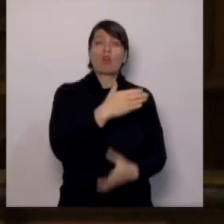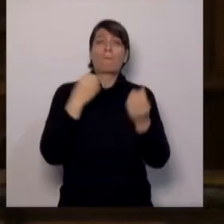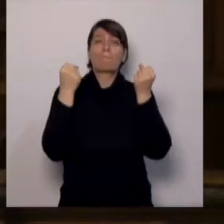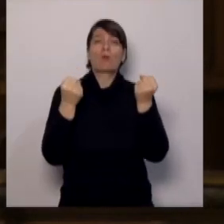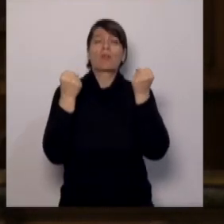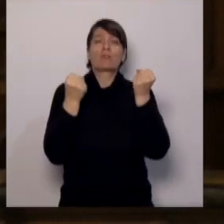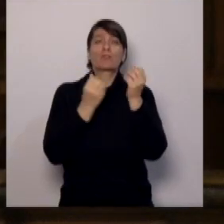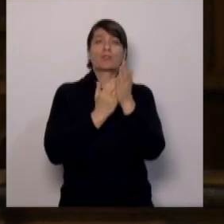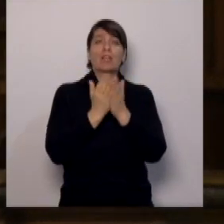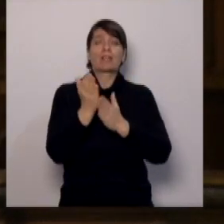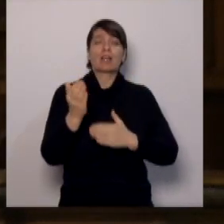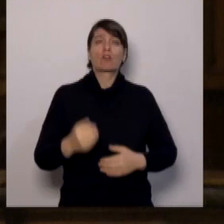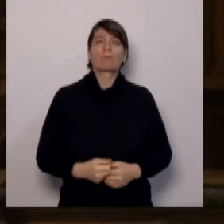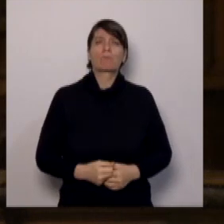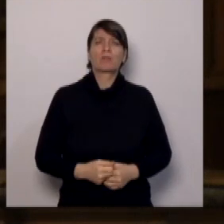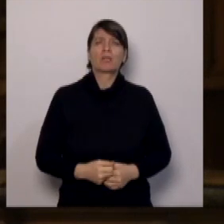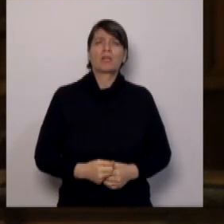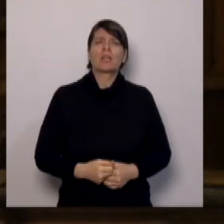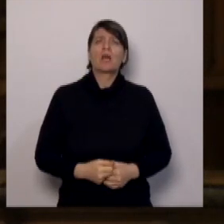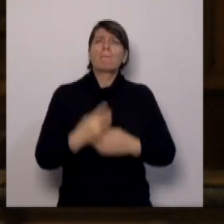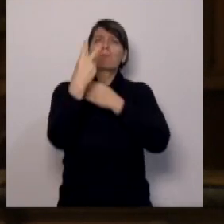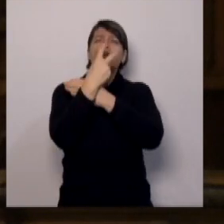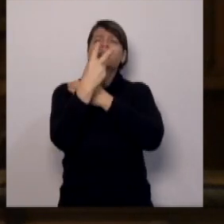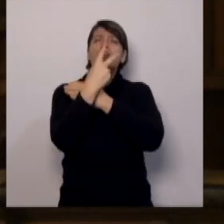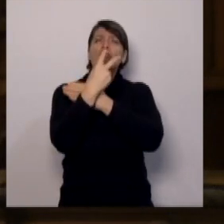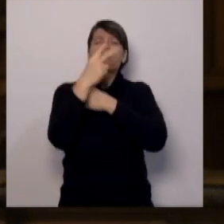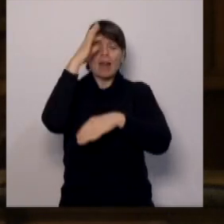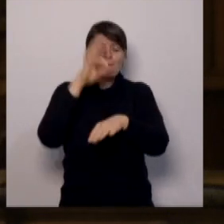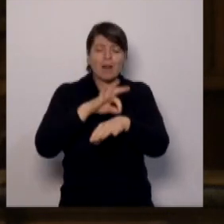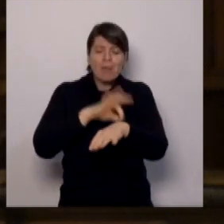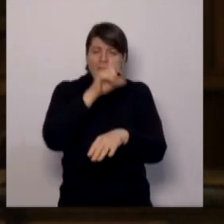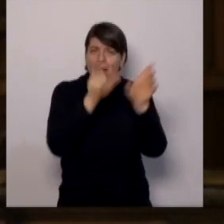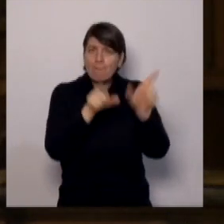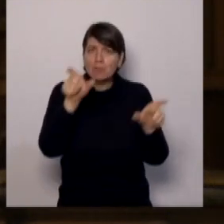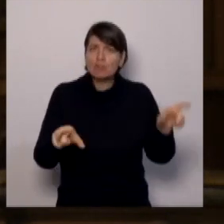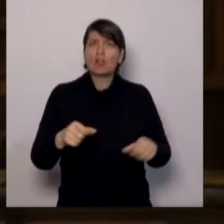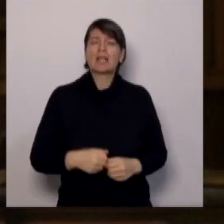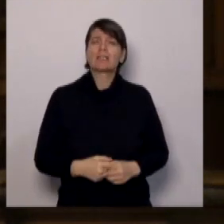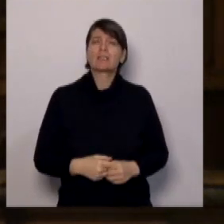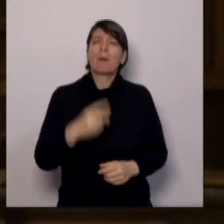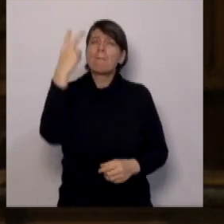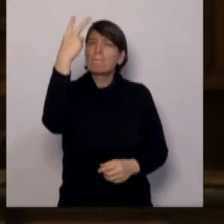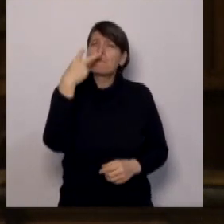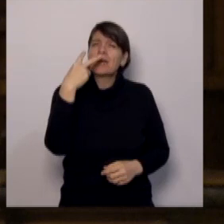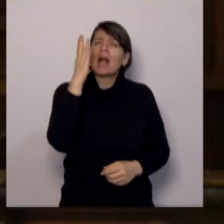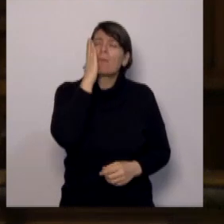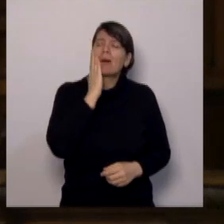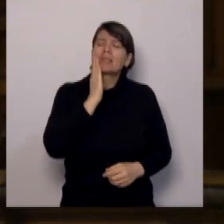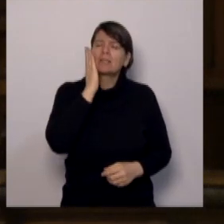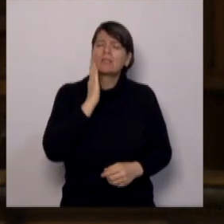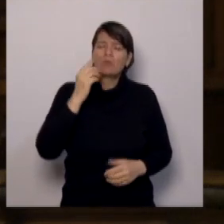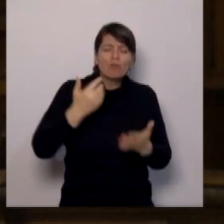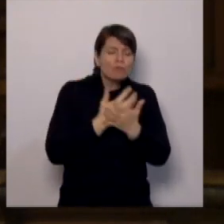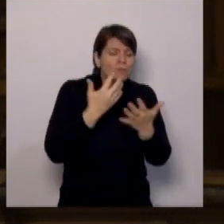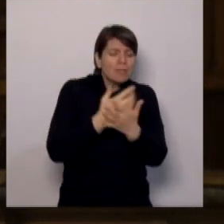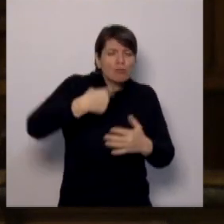Dios Todopoderoso y Eterno, singular protector de la enfermedad humana, mira compasivo